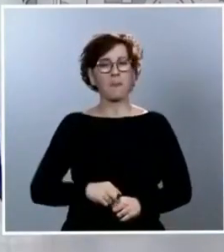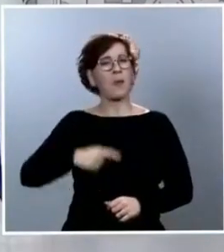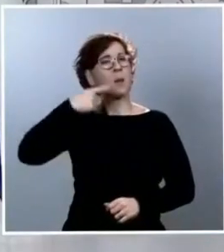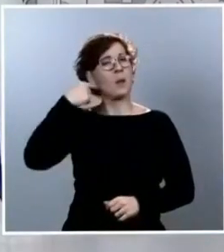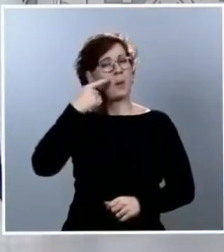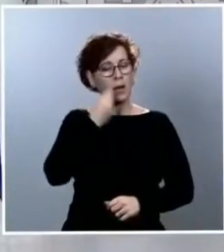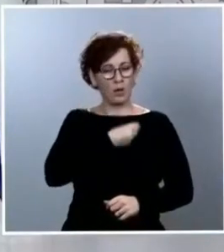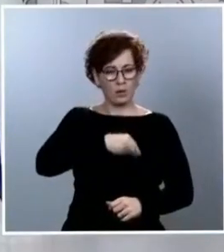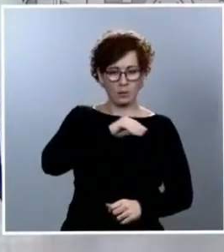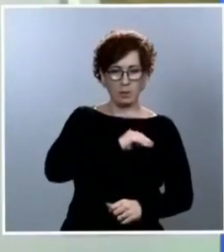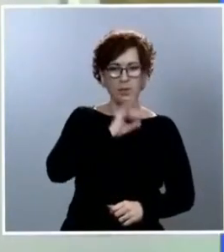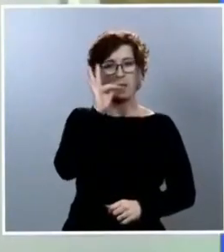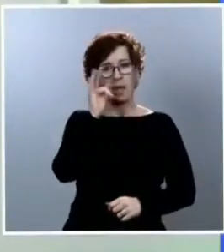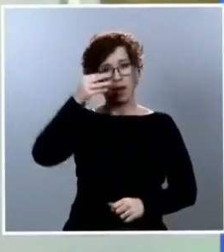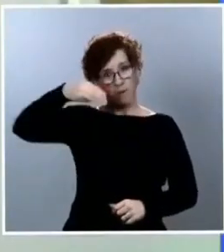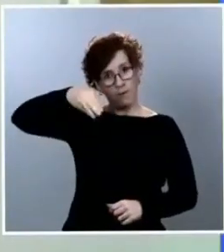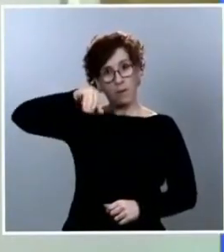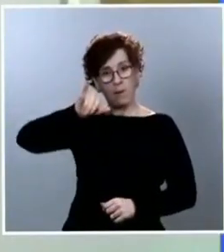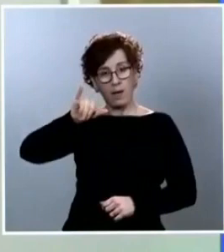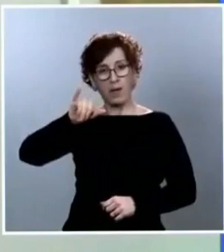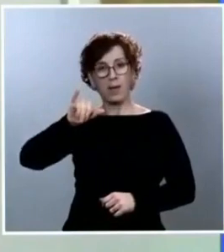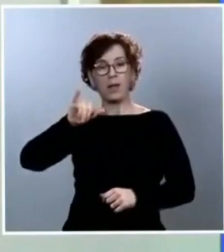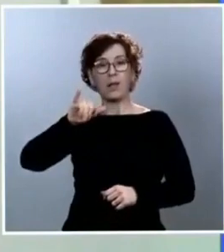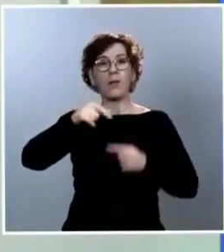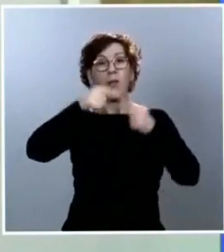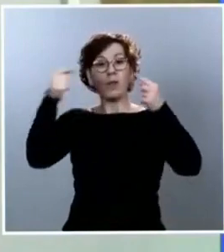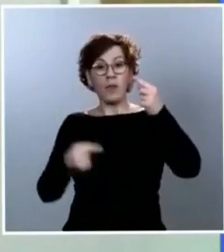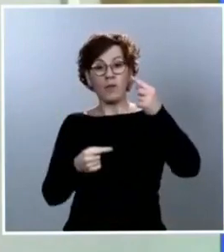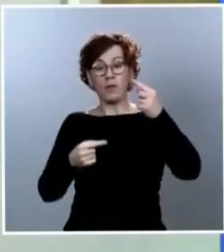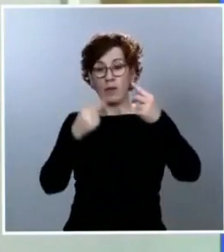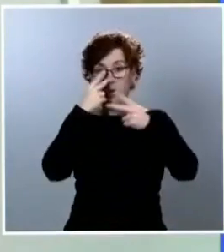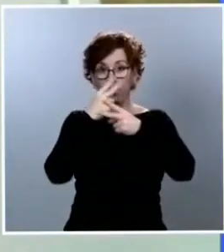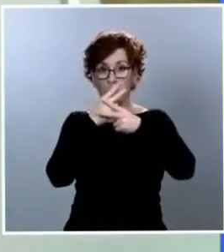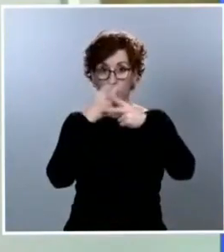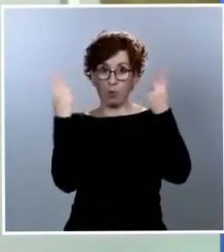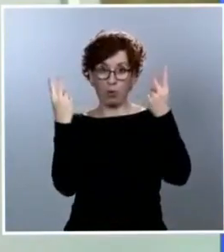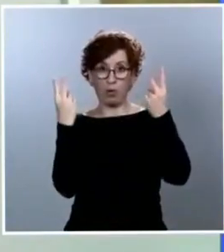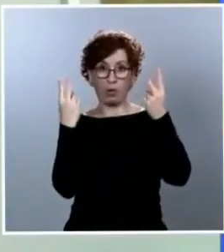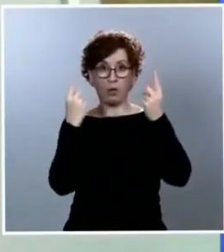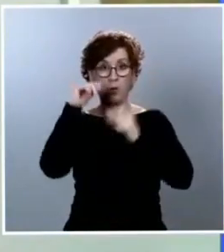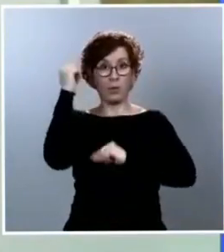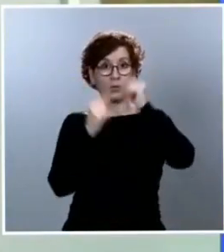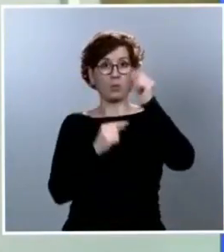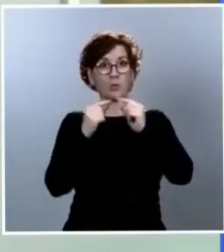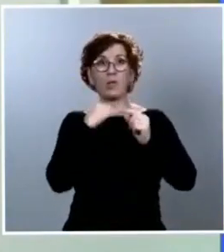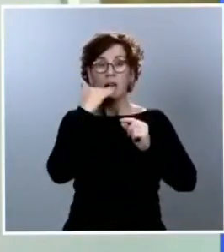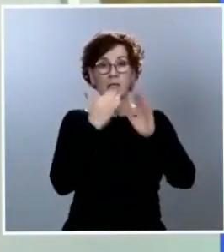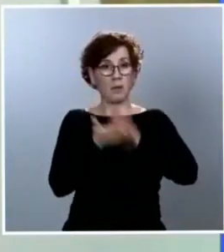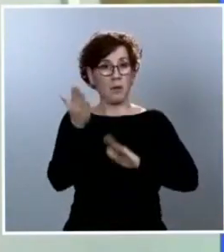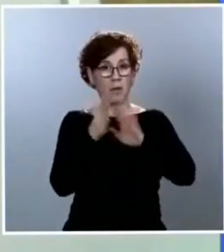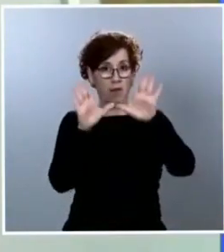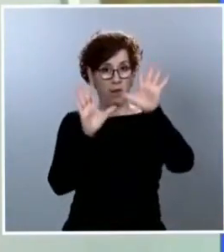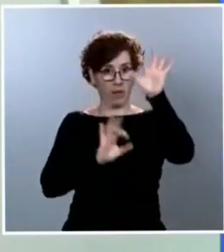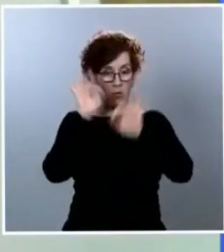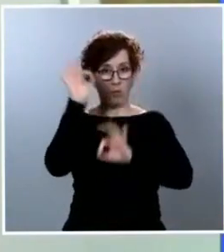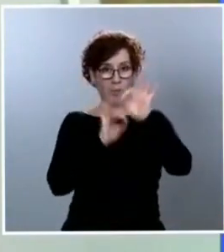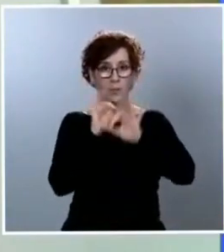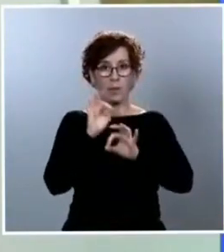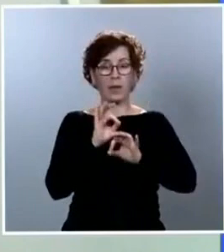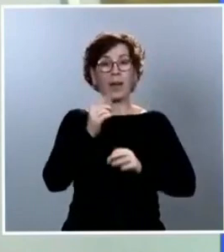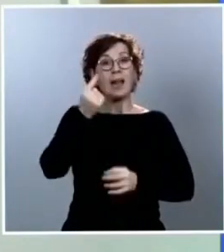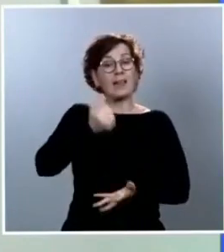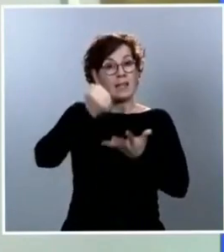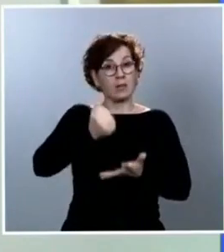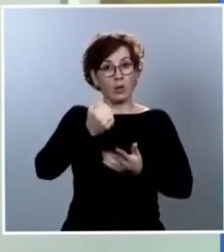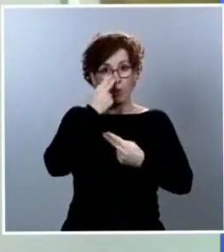presentado sus previsiones de déficit público para España, próximas al 10% del PIB. El Tesoro Público en el último mes también ha aumentado su emisión de